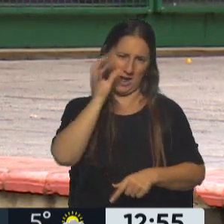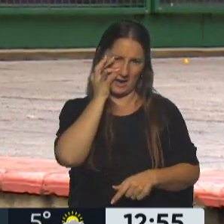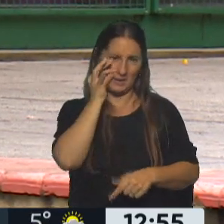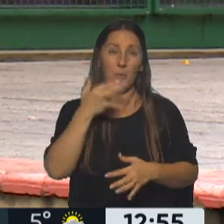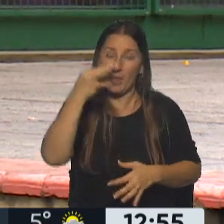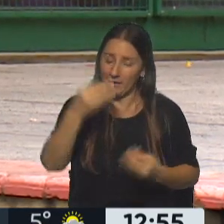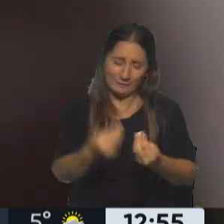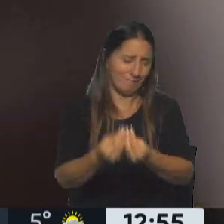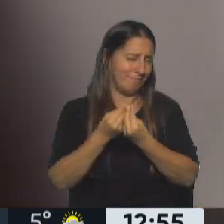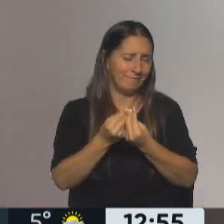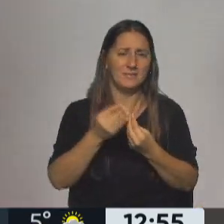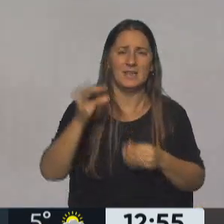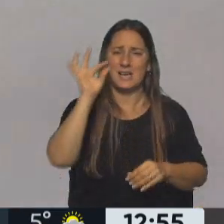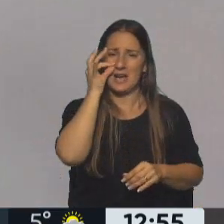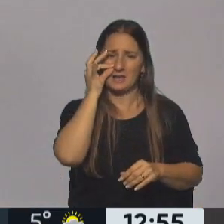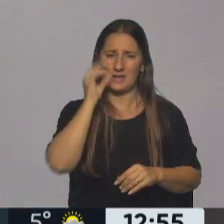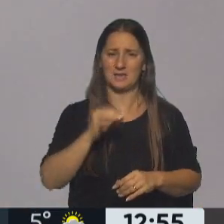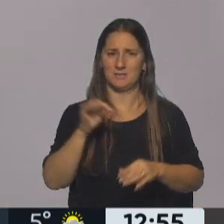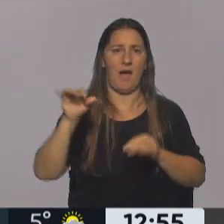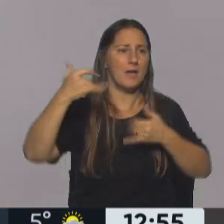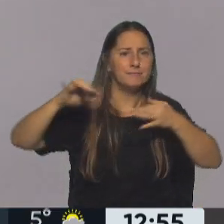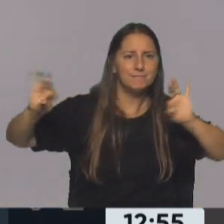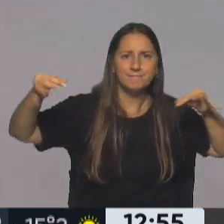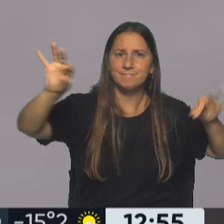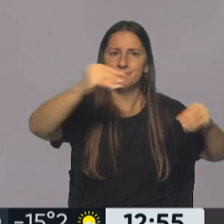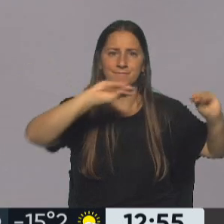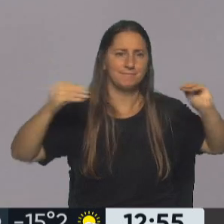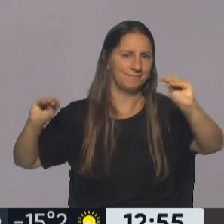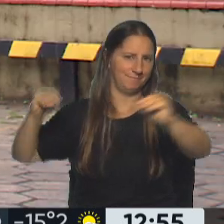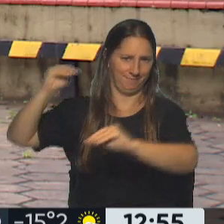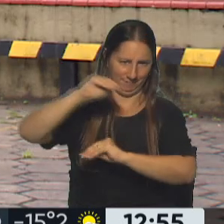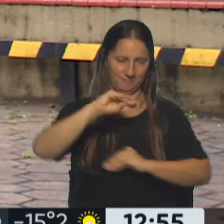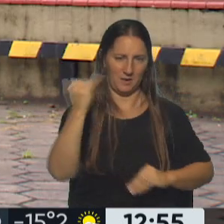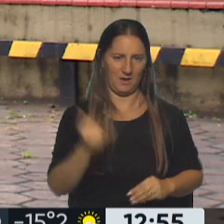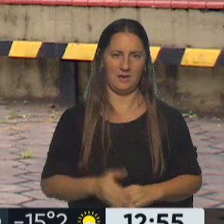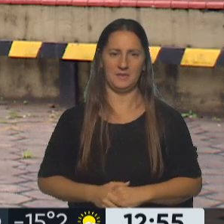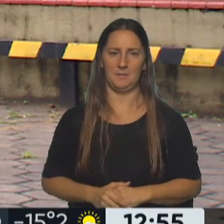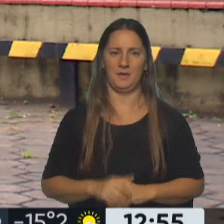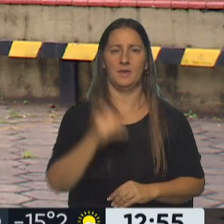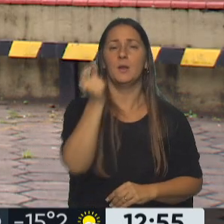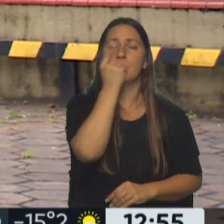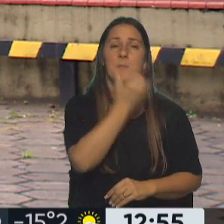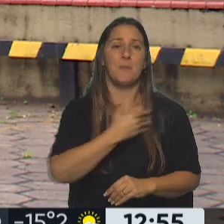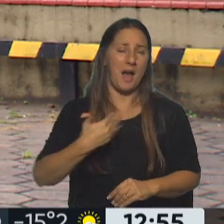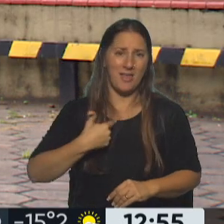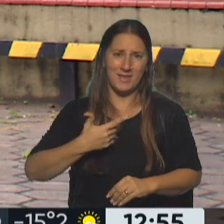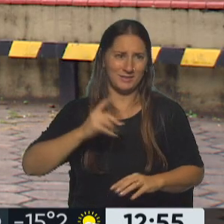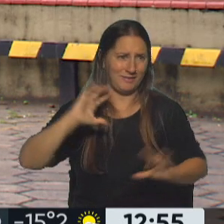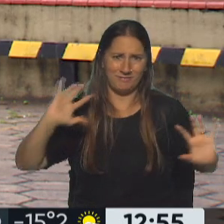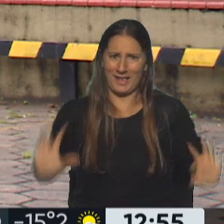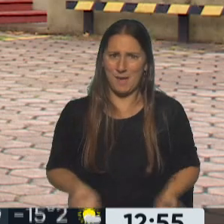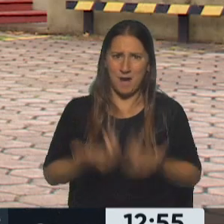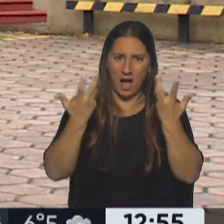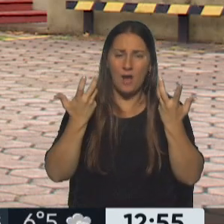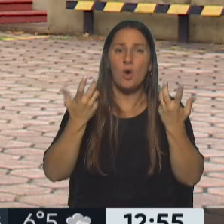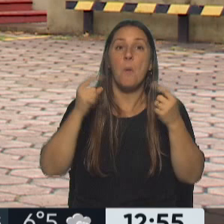de ratas que hay circulando por cada una de las aulas de este lugar los padres están indignados pero en el día de hoy